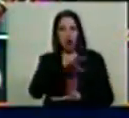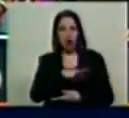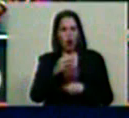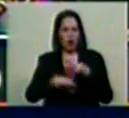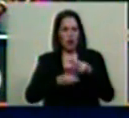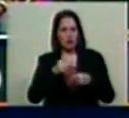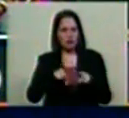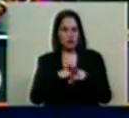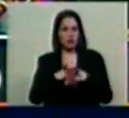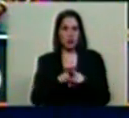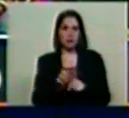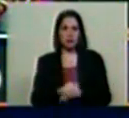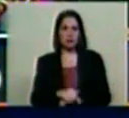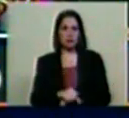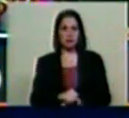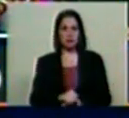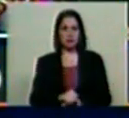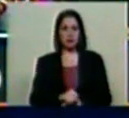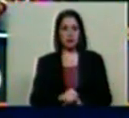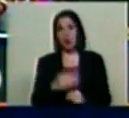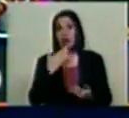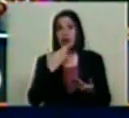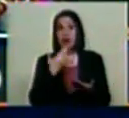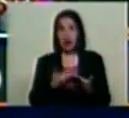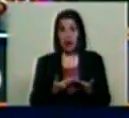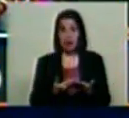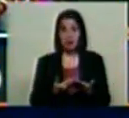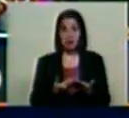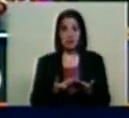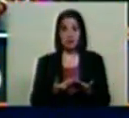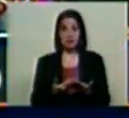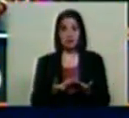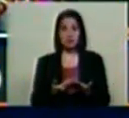Agradezco este manifiesto que han leído